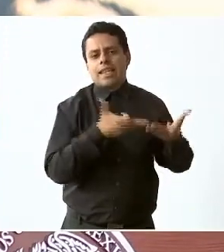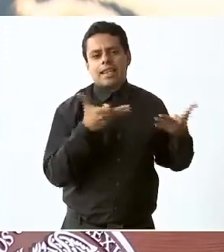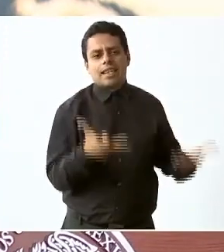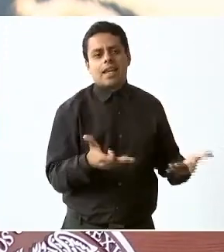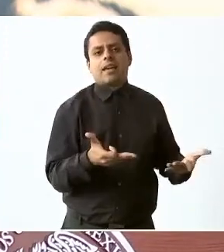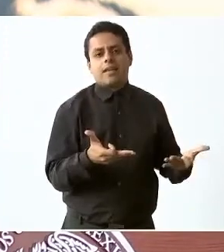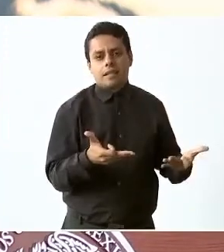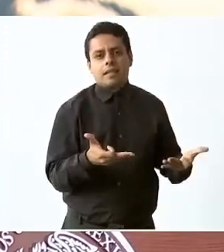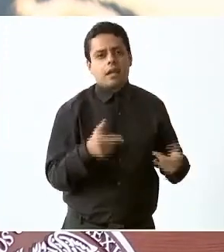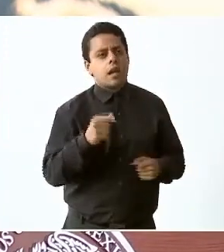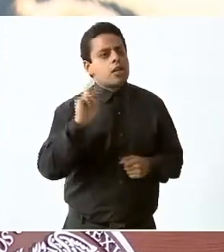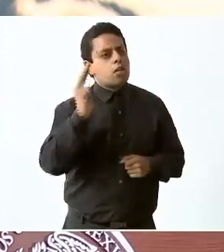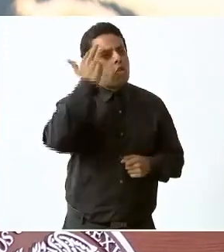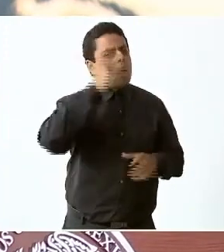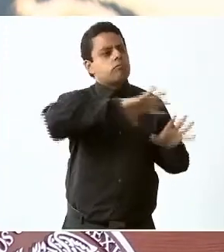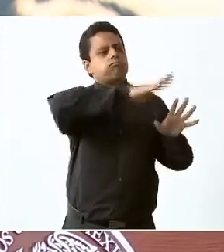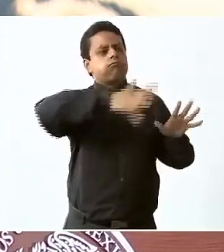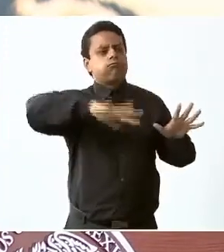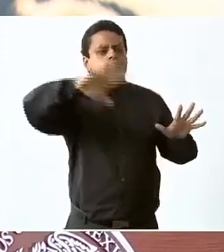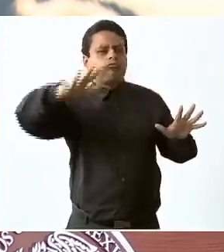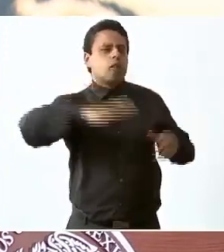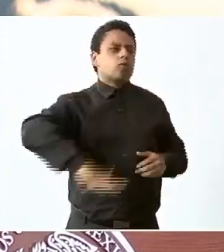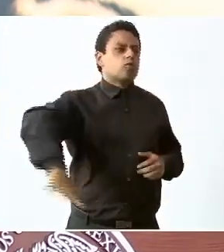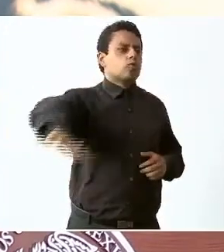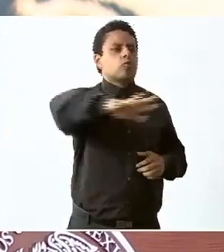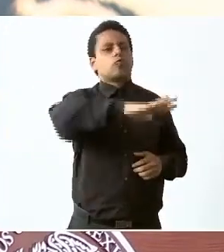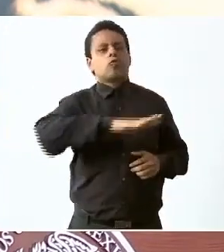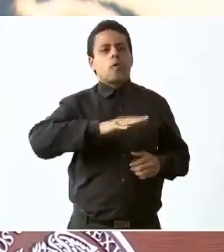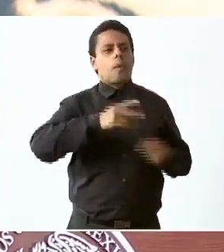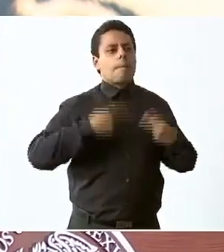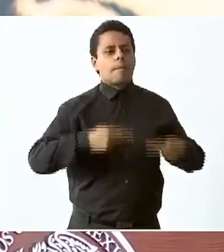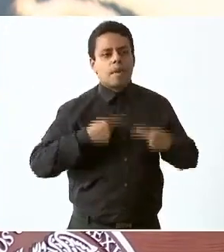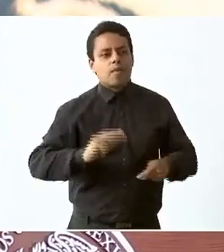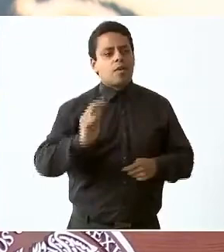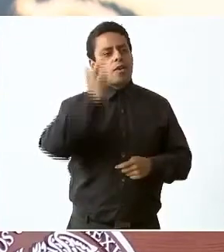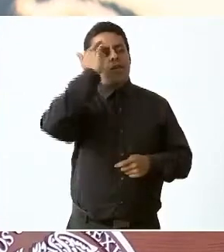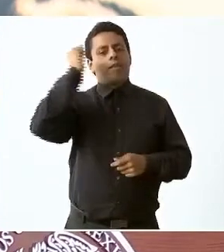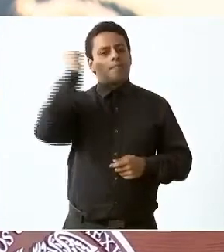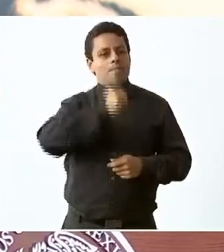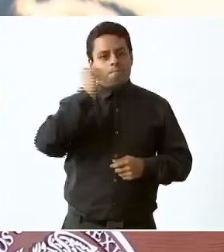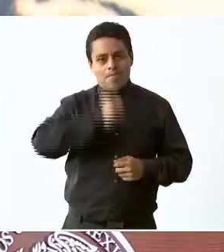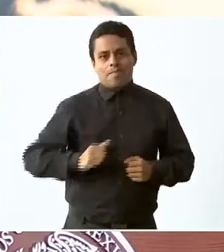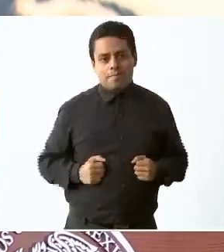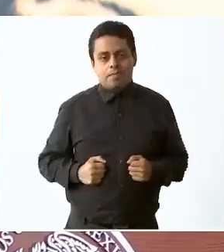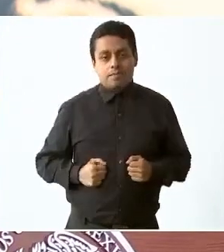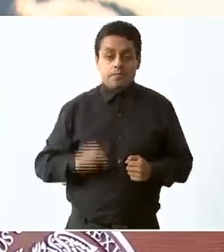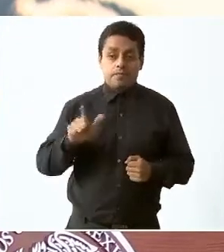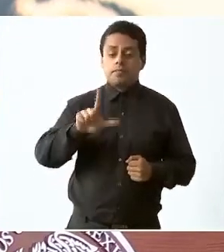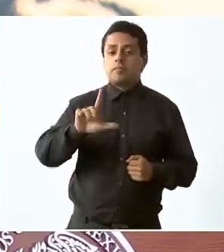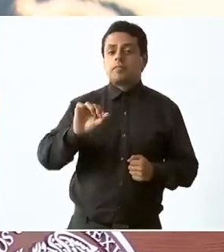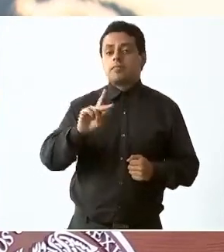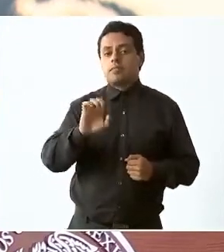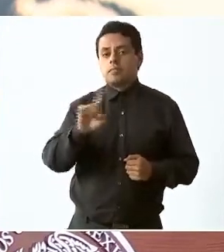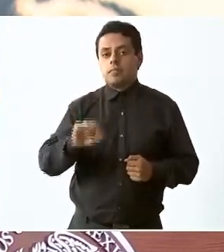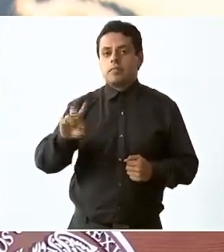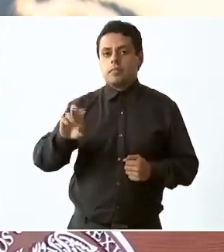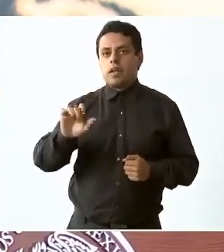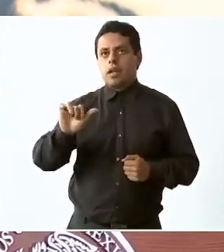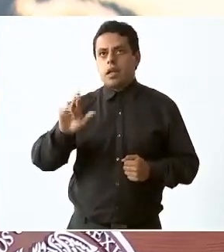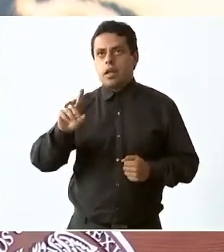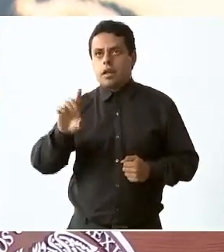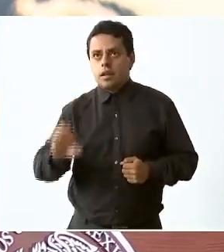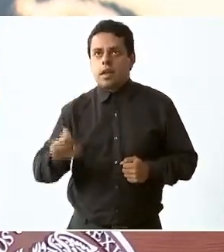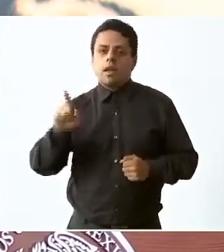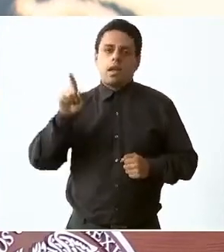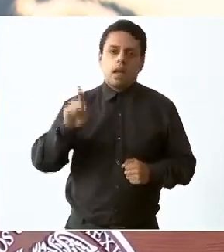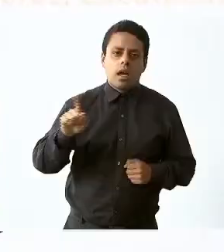abandonó sus paisajes, su gente, su sentido de comunidad. Ramón López Velarde le cantó a la patria de manera